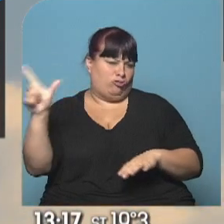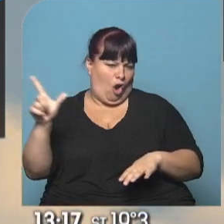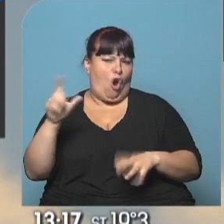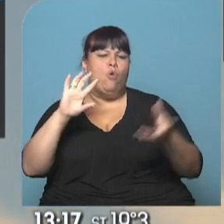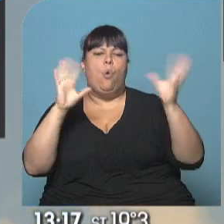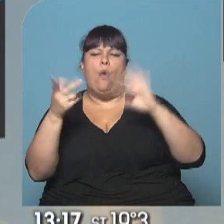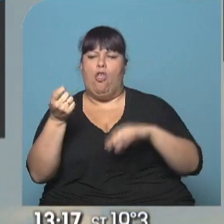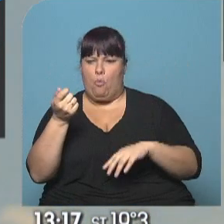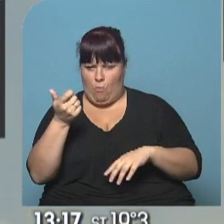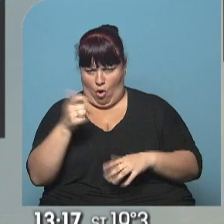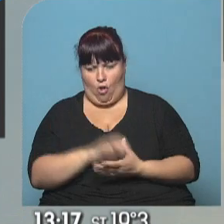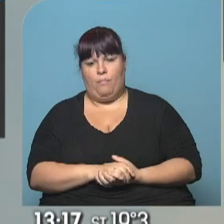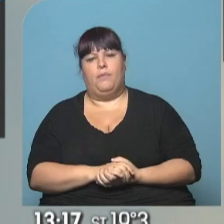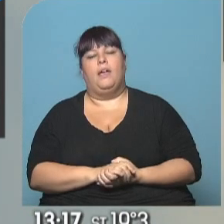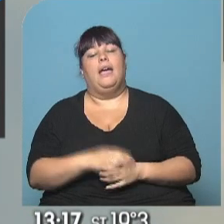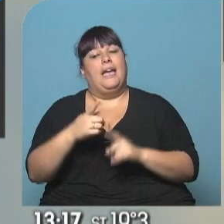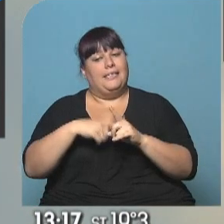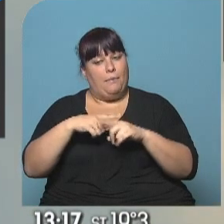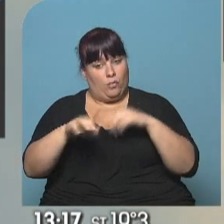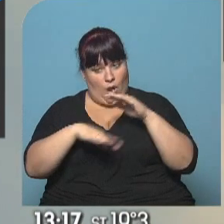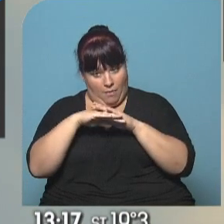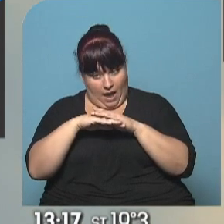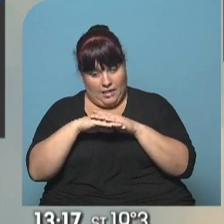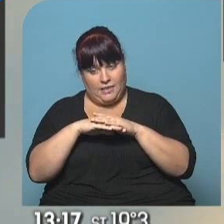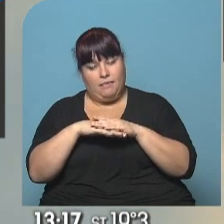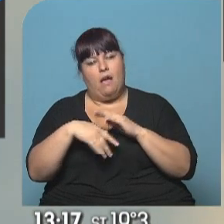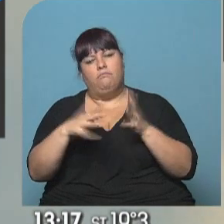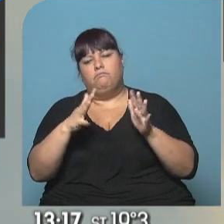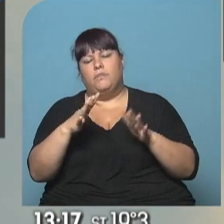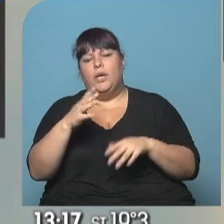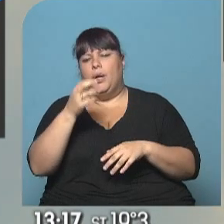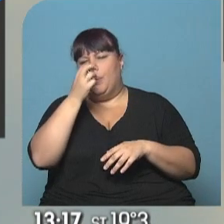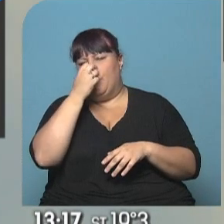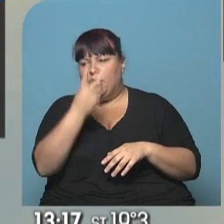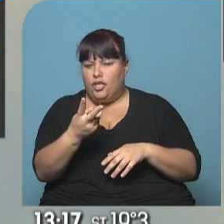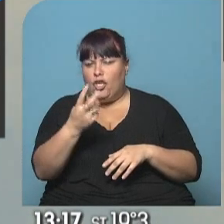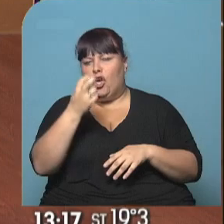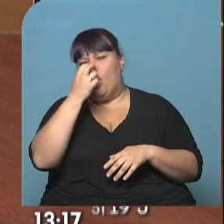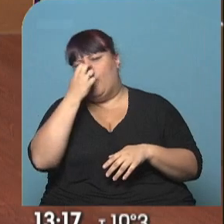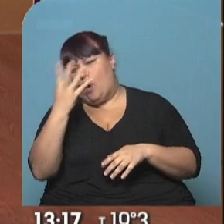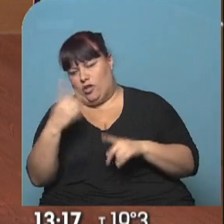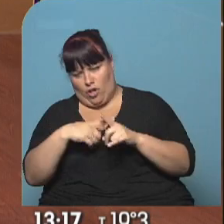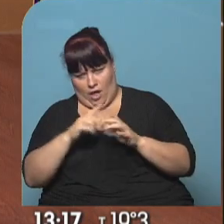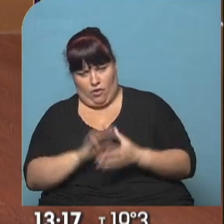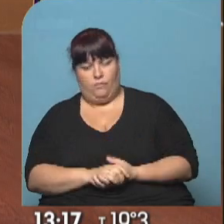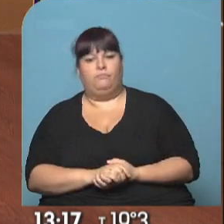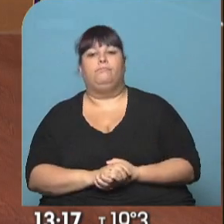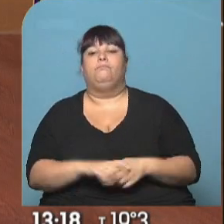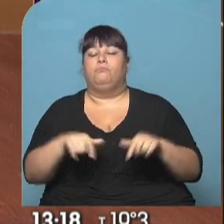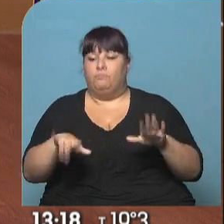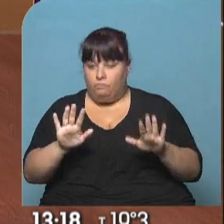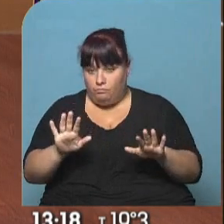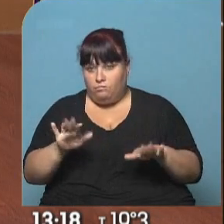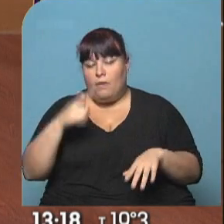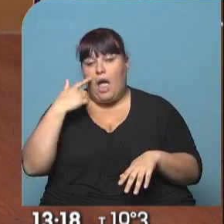muy poca nubosidad en el cielo. La temperatura máxima se va a mantener en el orden de los 22 a 24 grados. Y ahora sí,